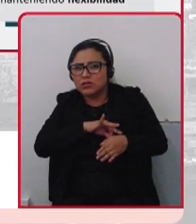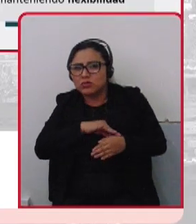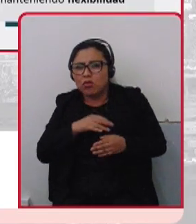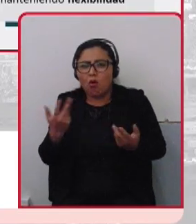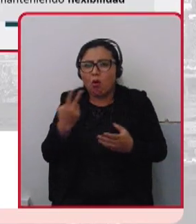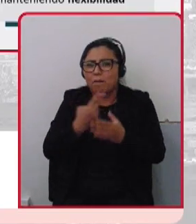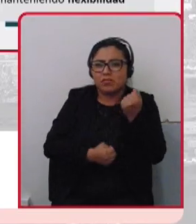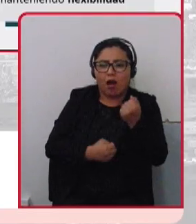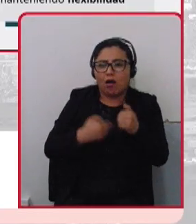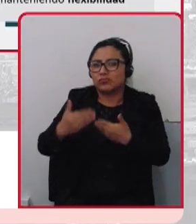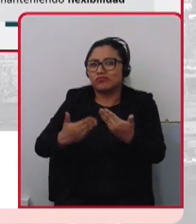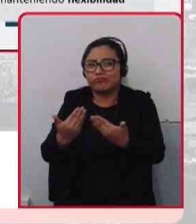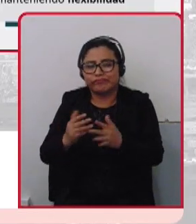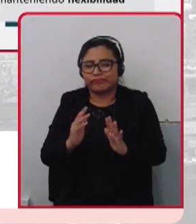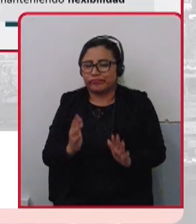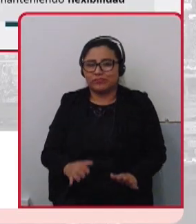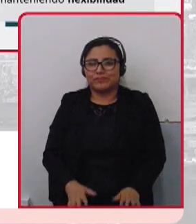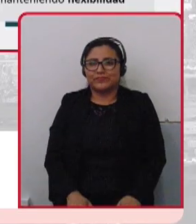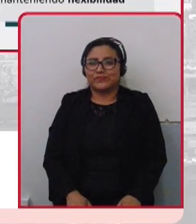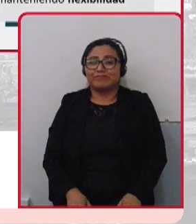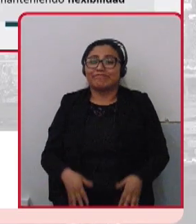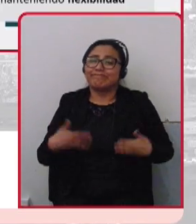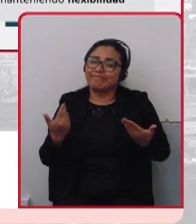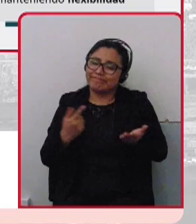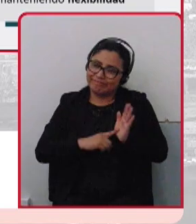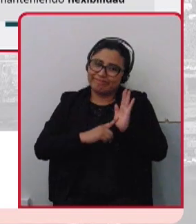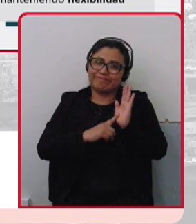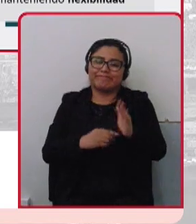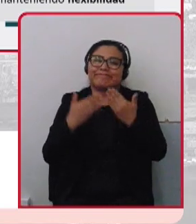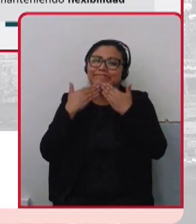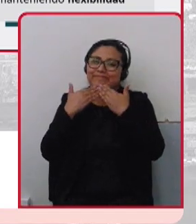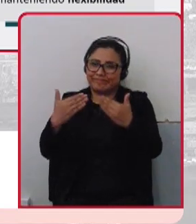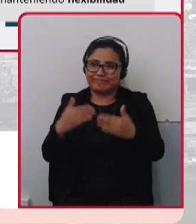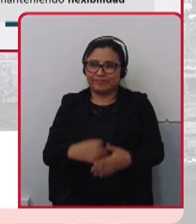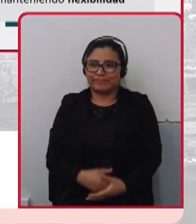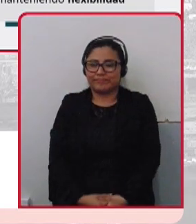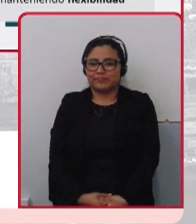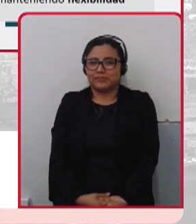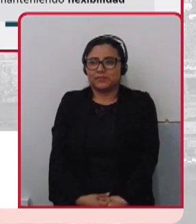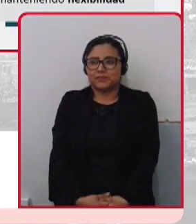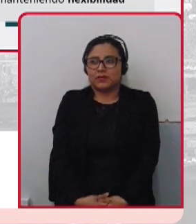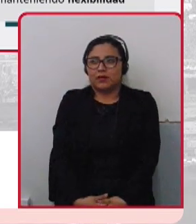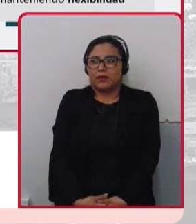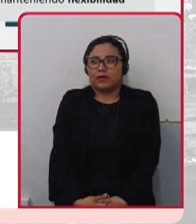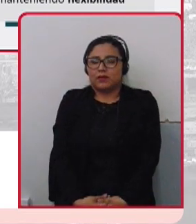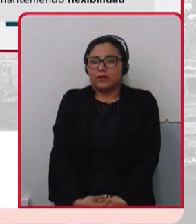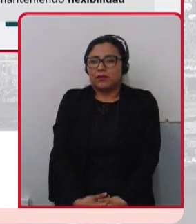secuencial. Eso quería mostrarles, así que muchas gracias.